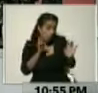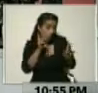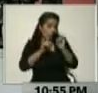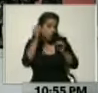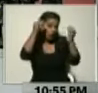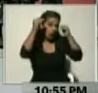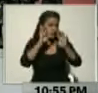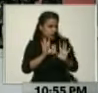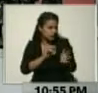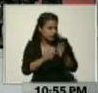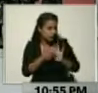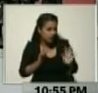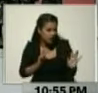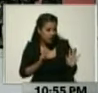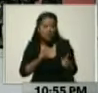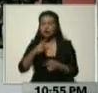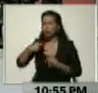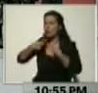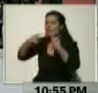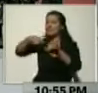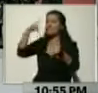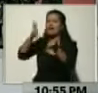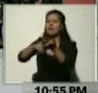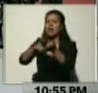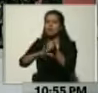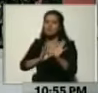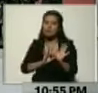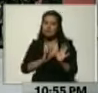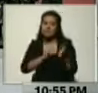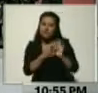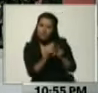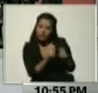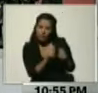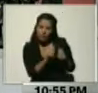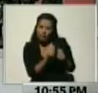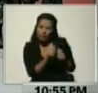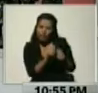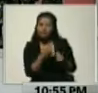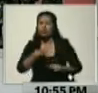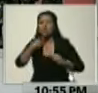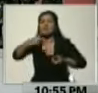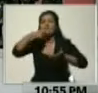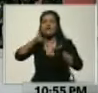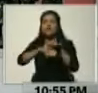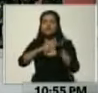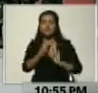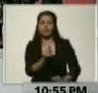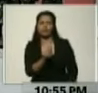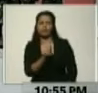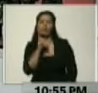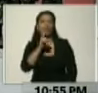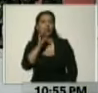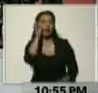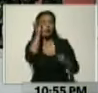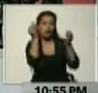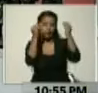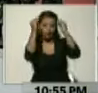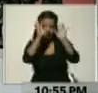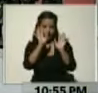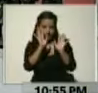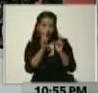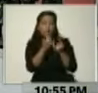Eso significa que la verdad siempre nos acompaña. Ya usted sabe que lo que viene es un embuste. Un embuste. Bueno, no uno, varios